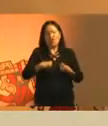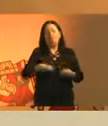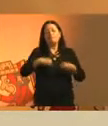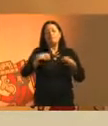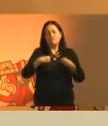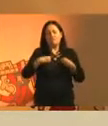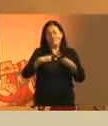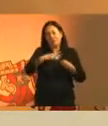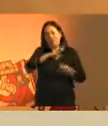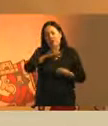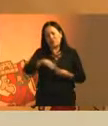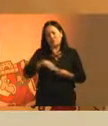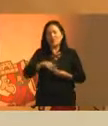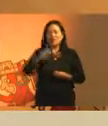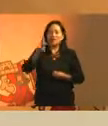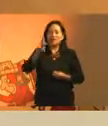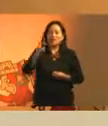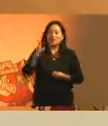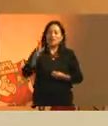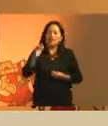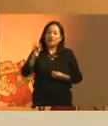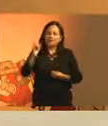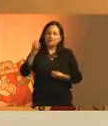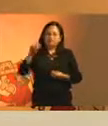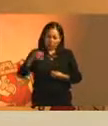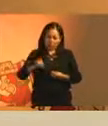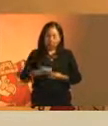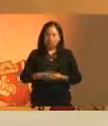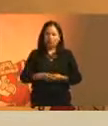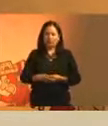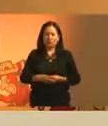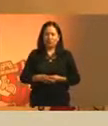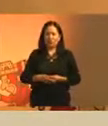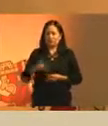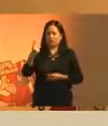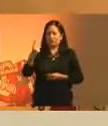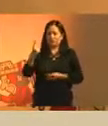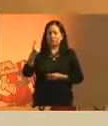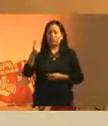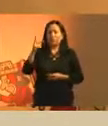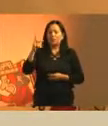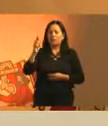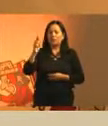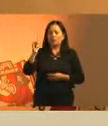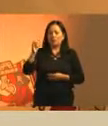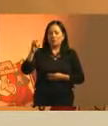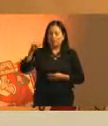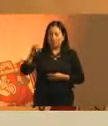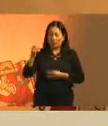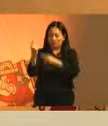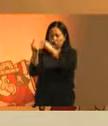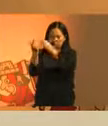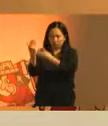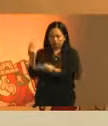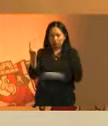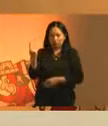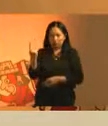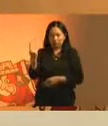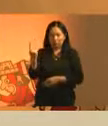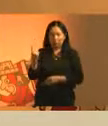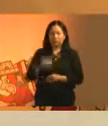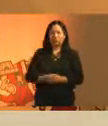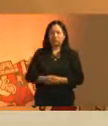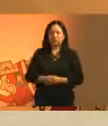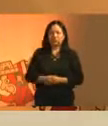primo tapia las mismas contradicciones sociales que llevaron a primo tapia a levantarse no se solucionaron porque porque un